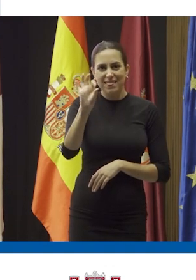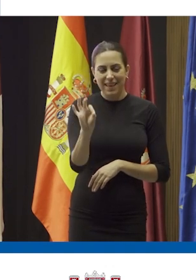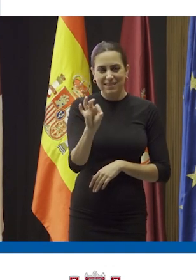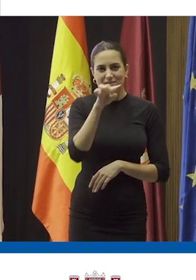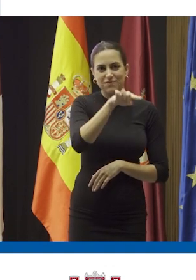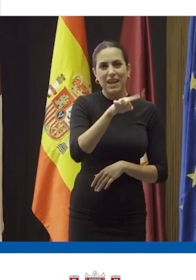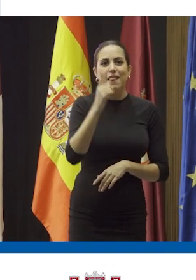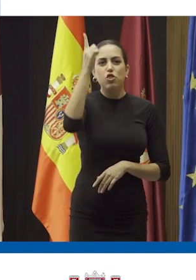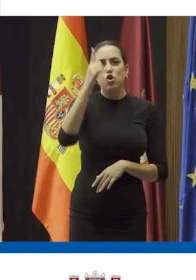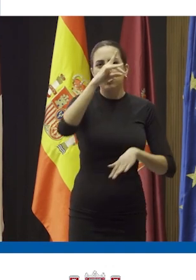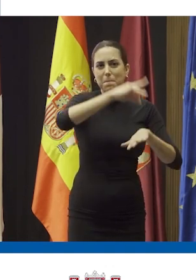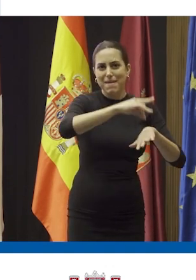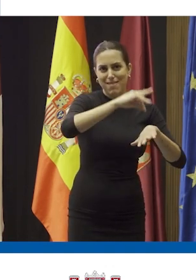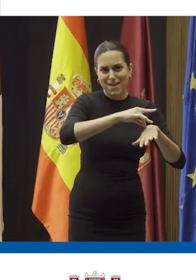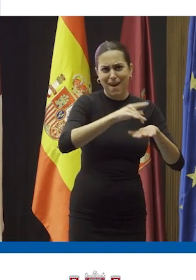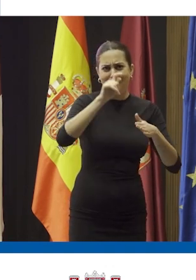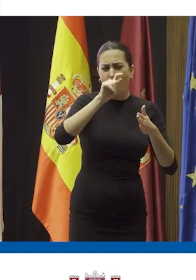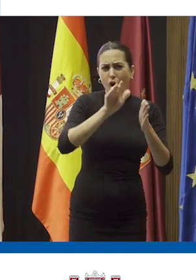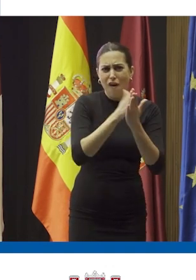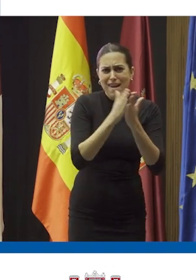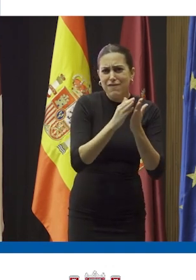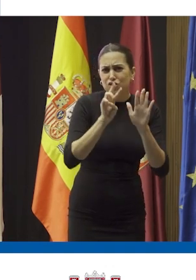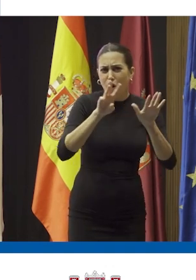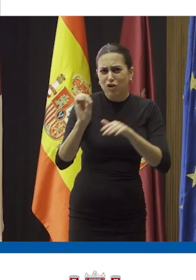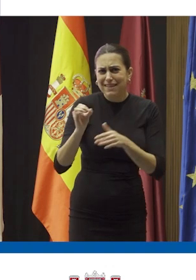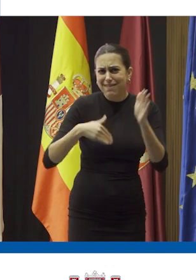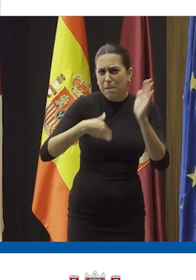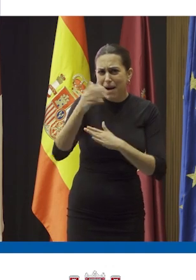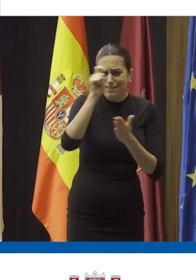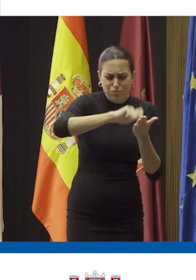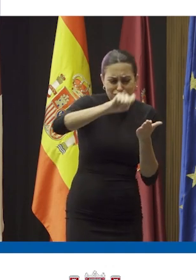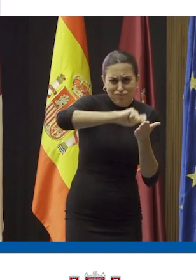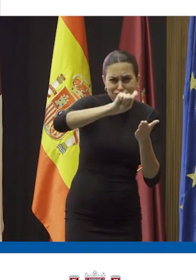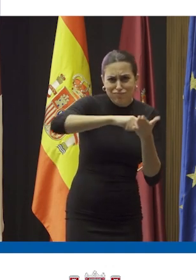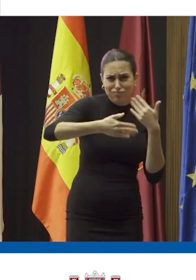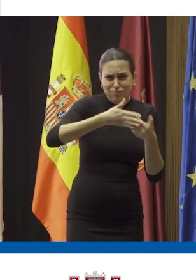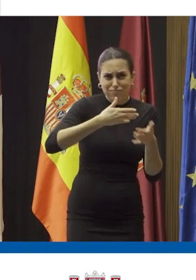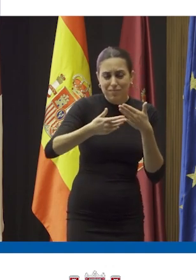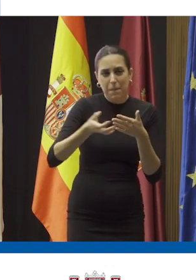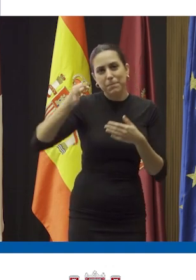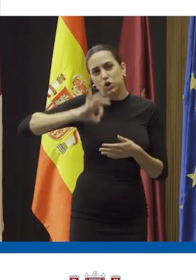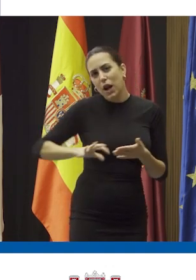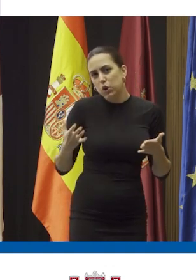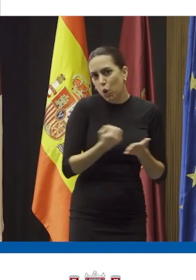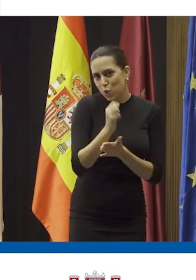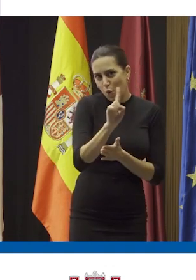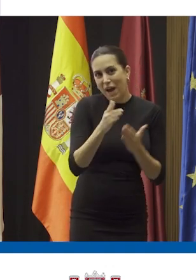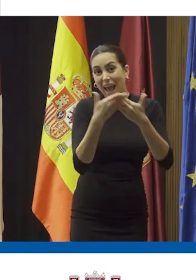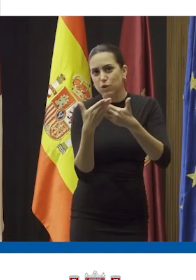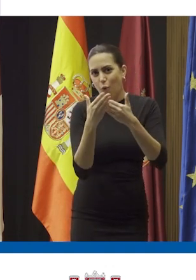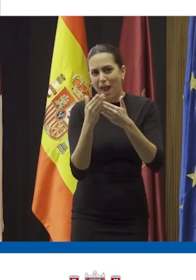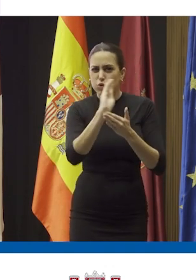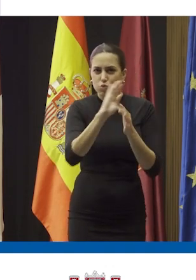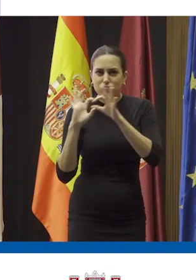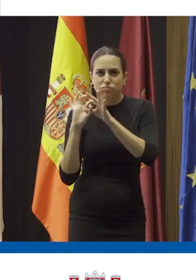aforismos, escribió más de 80 libros, no todos personales, algunos atribuidos a su escuela básicamente, y fue el primero,